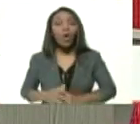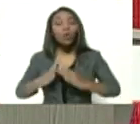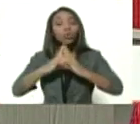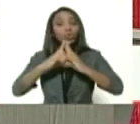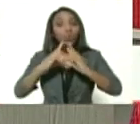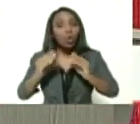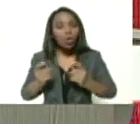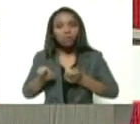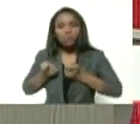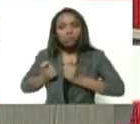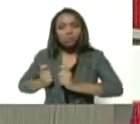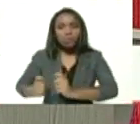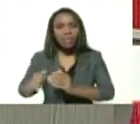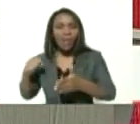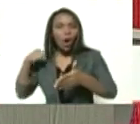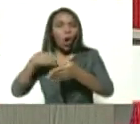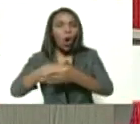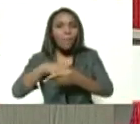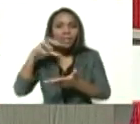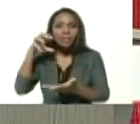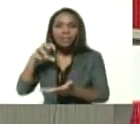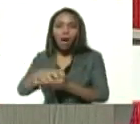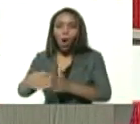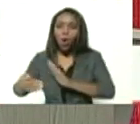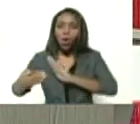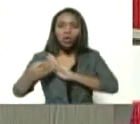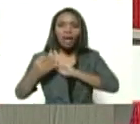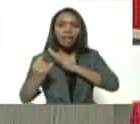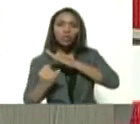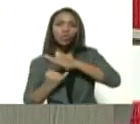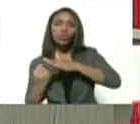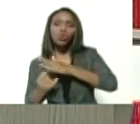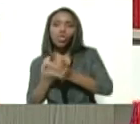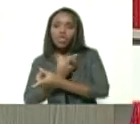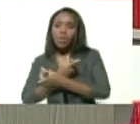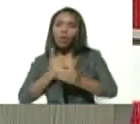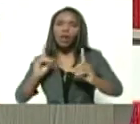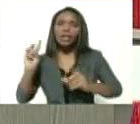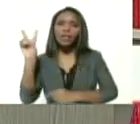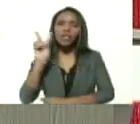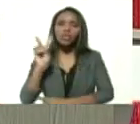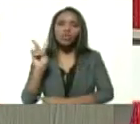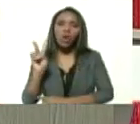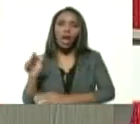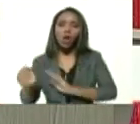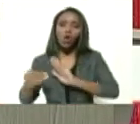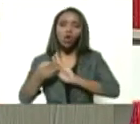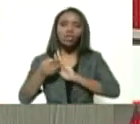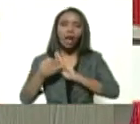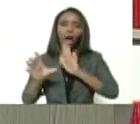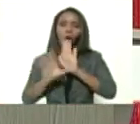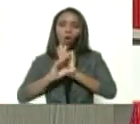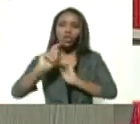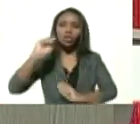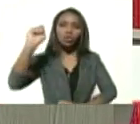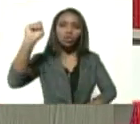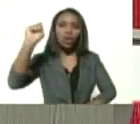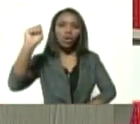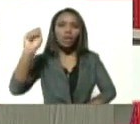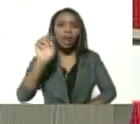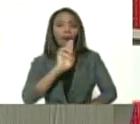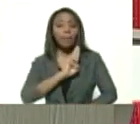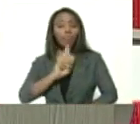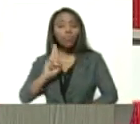los intentos de golpe de Estado contra la institucionalidad democrática de Venezuela, contra la Constitución de nuestra